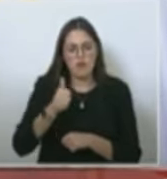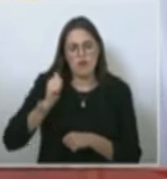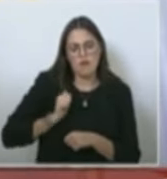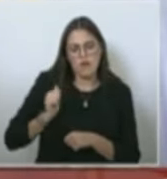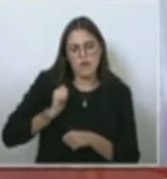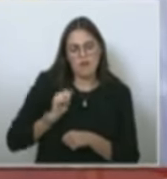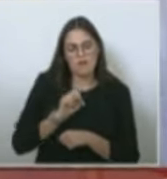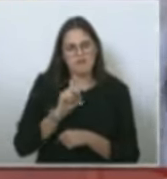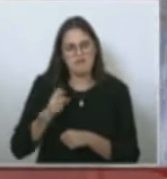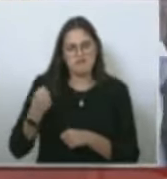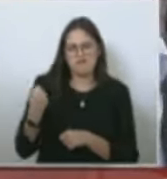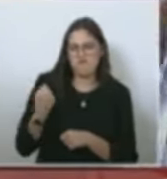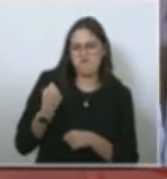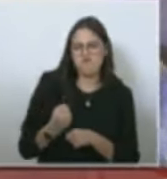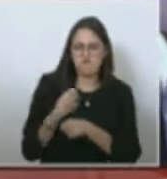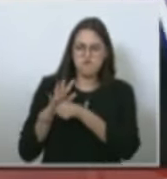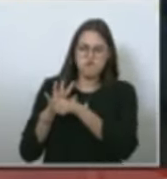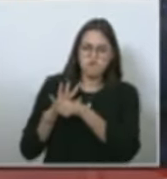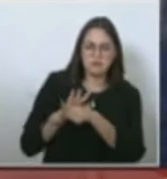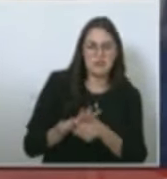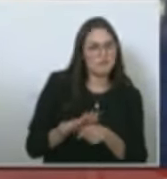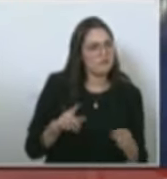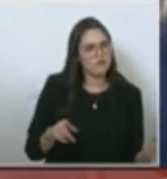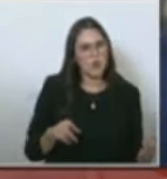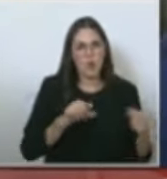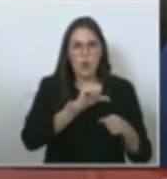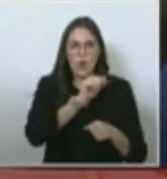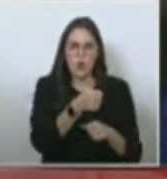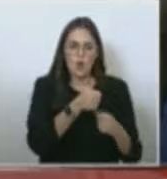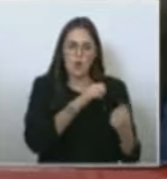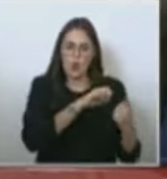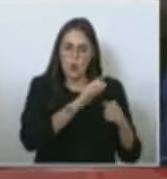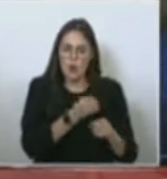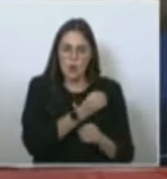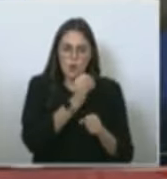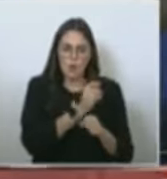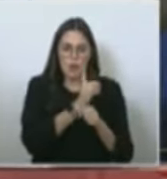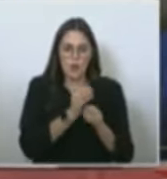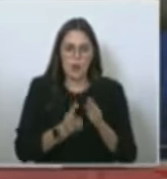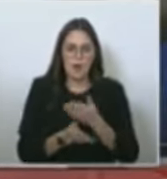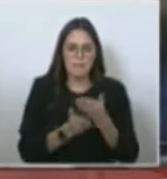autoritario y represivo que se vivía en esos momentos.